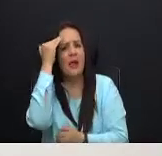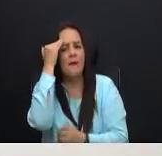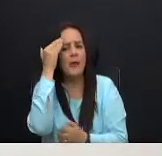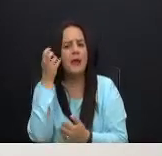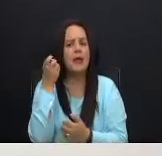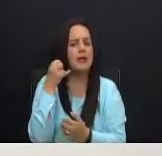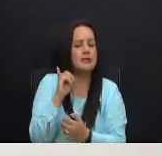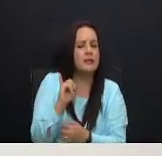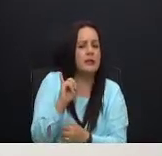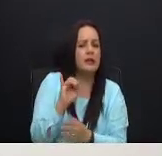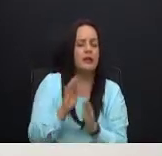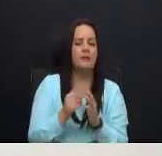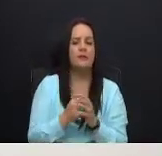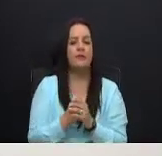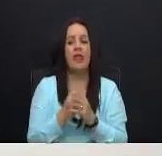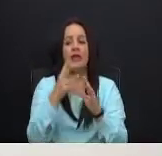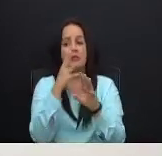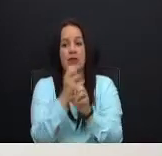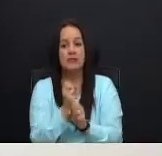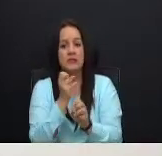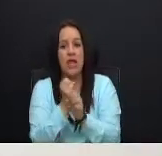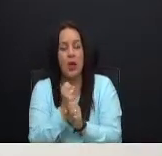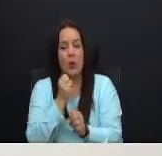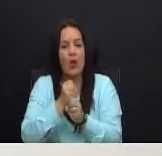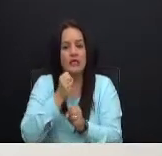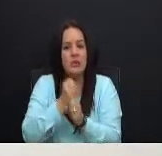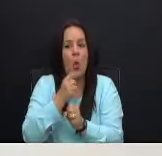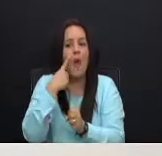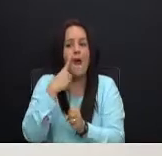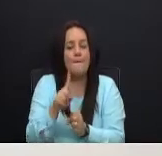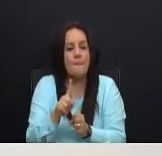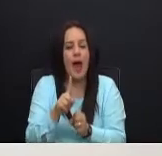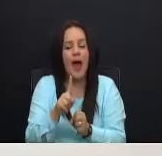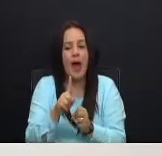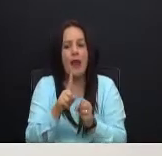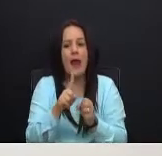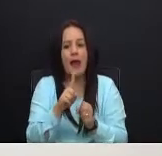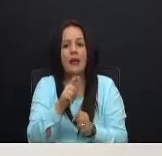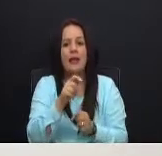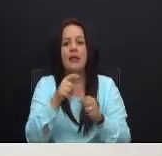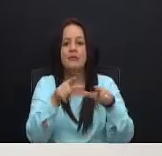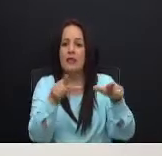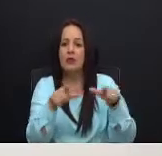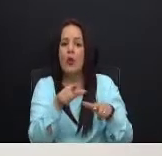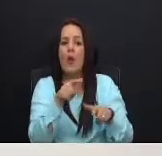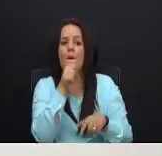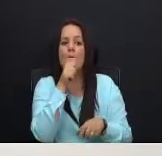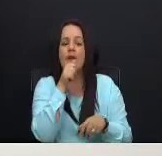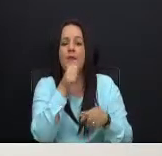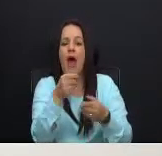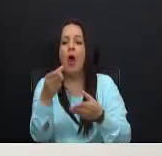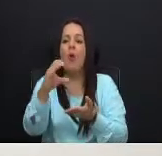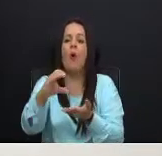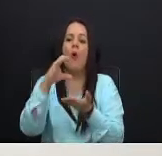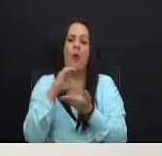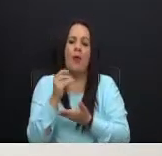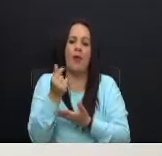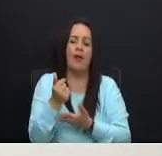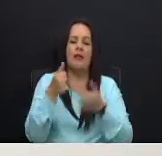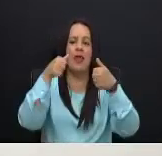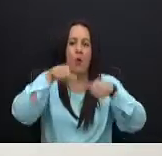si se hicieron gestiones para recibir dinero del sector privado de conformidad con el artículo 10 del desafortunado